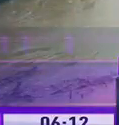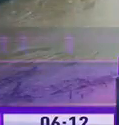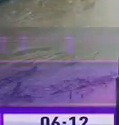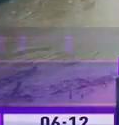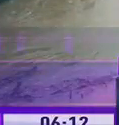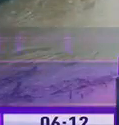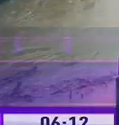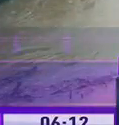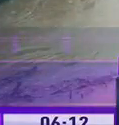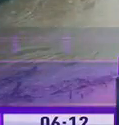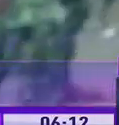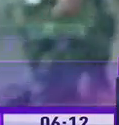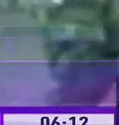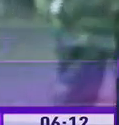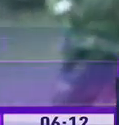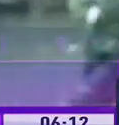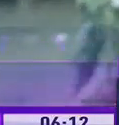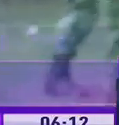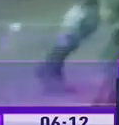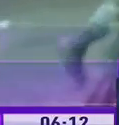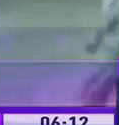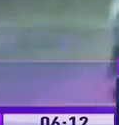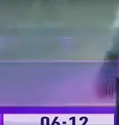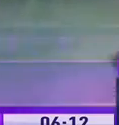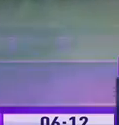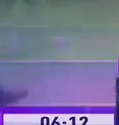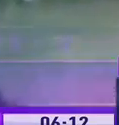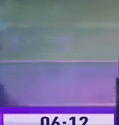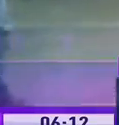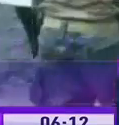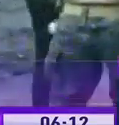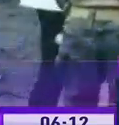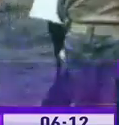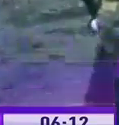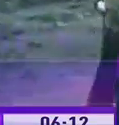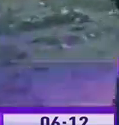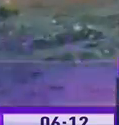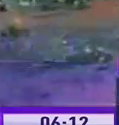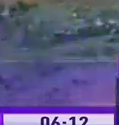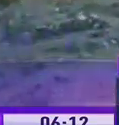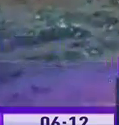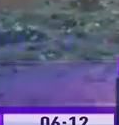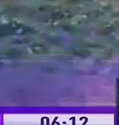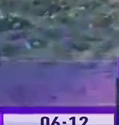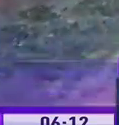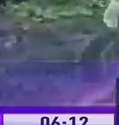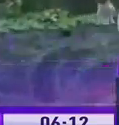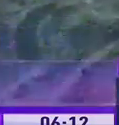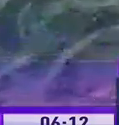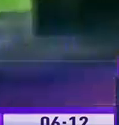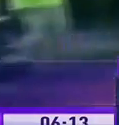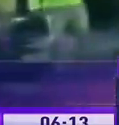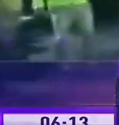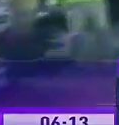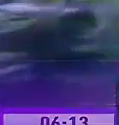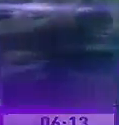acá son las 6 de la mañana, 12 minutos, 6 grados centígrados, temperatura en el Distrito Metropolitano de Quito.